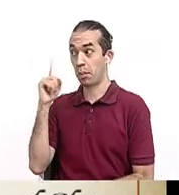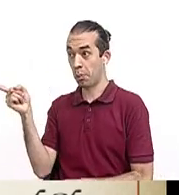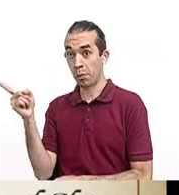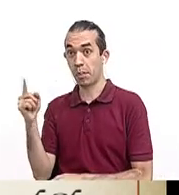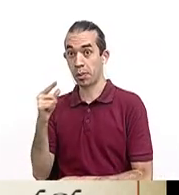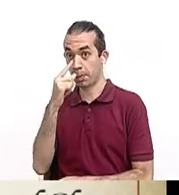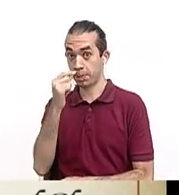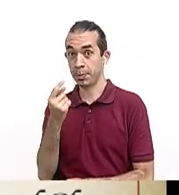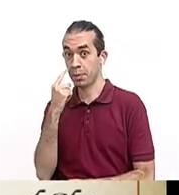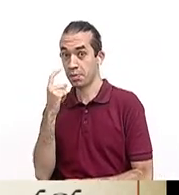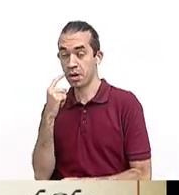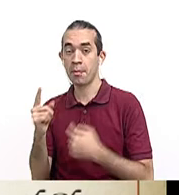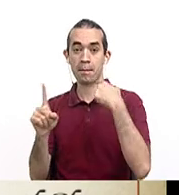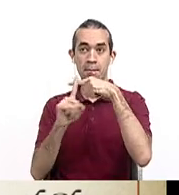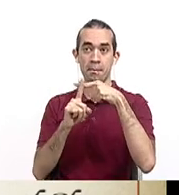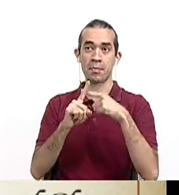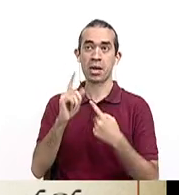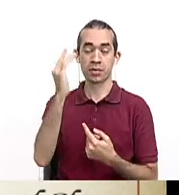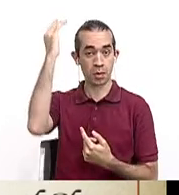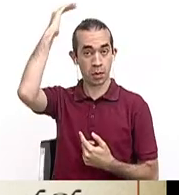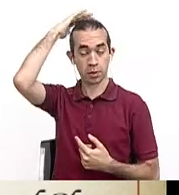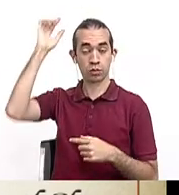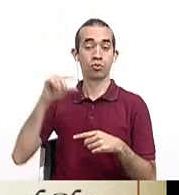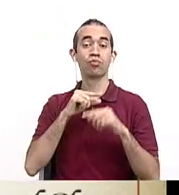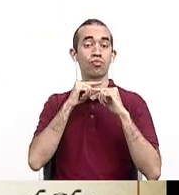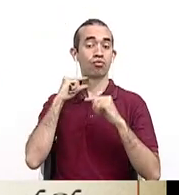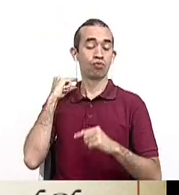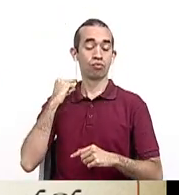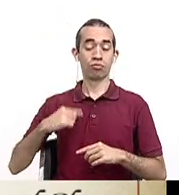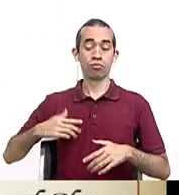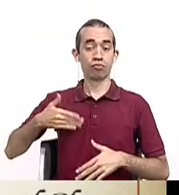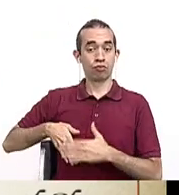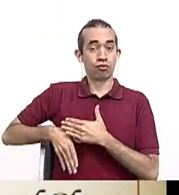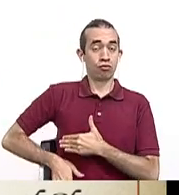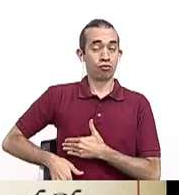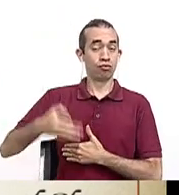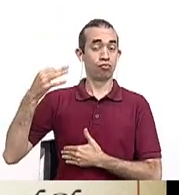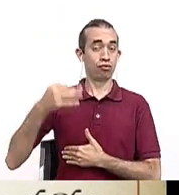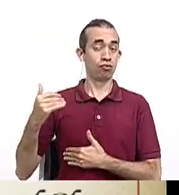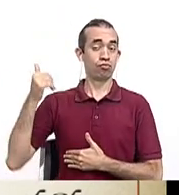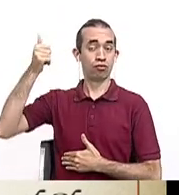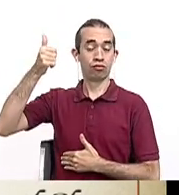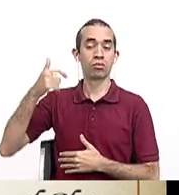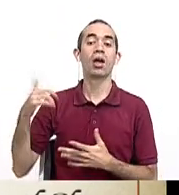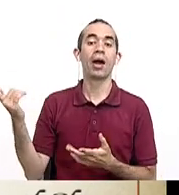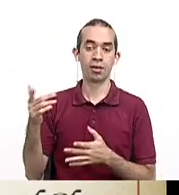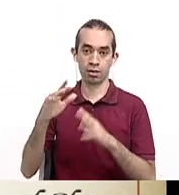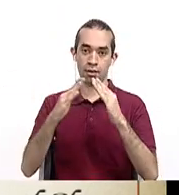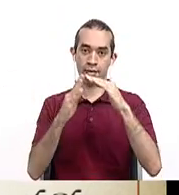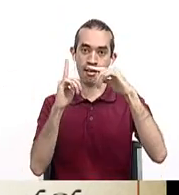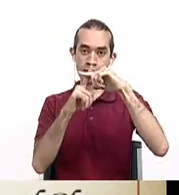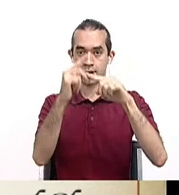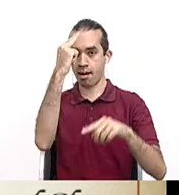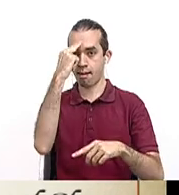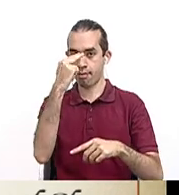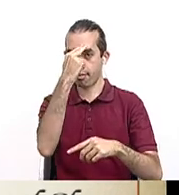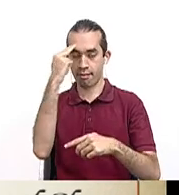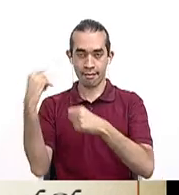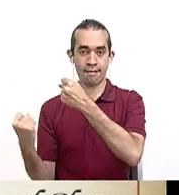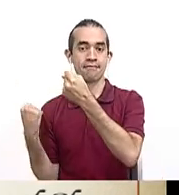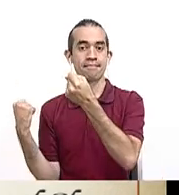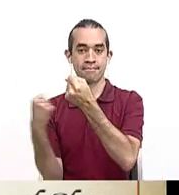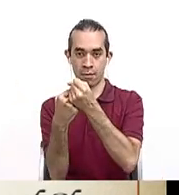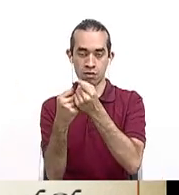víctor manuel sanabria que fue uno de los precursores de la iglesia católica en apoyo a las